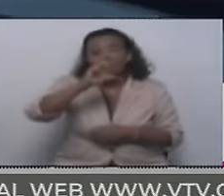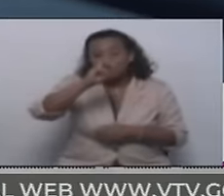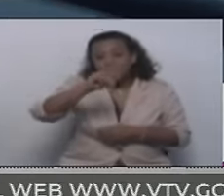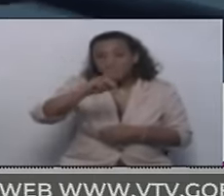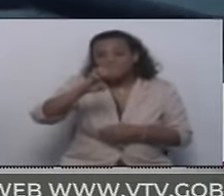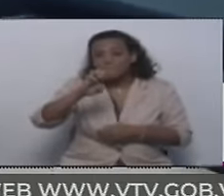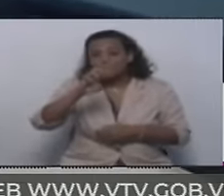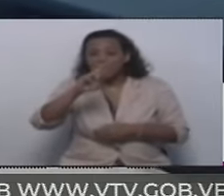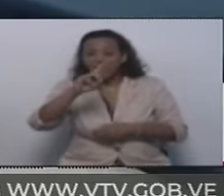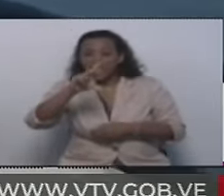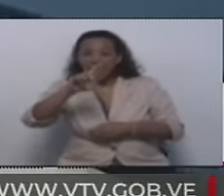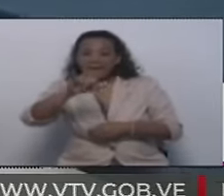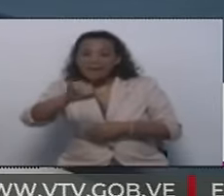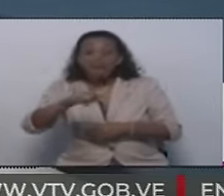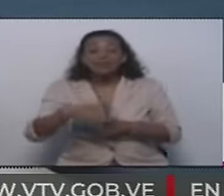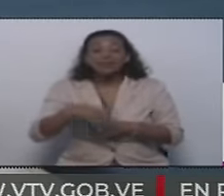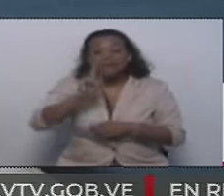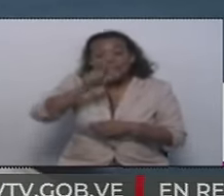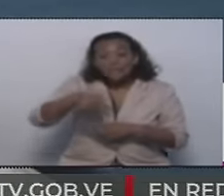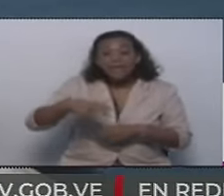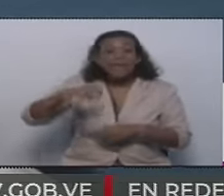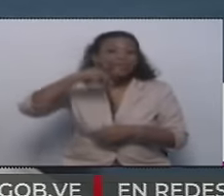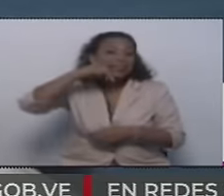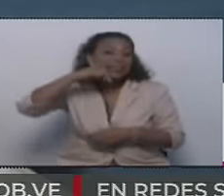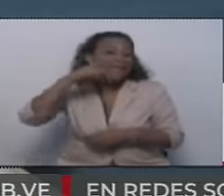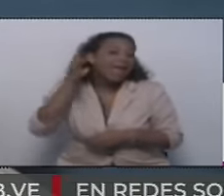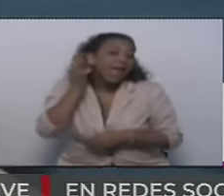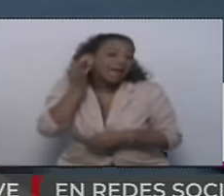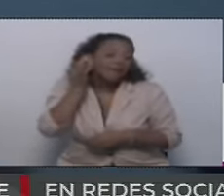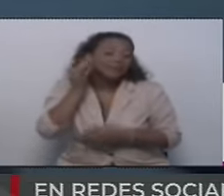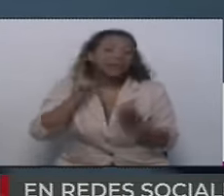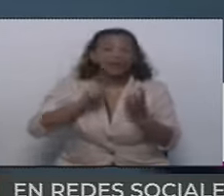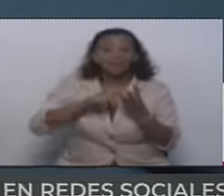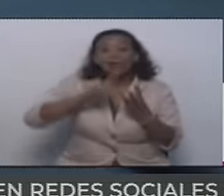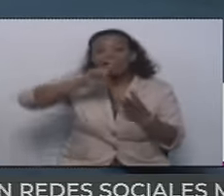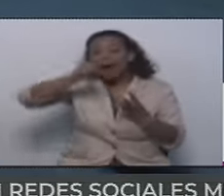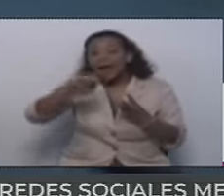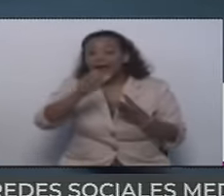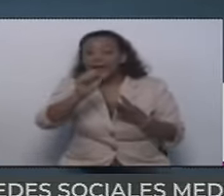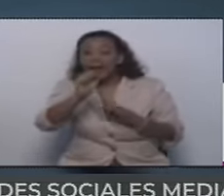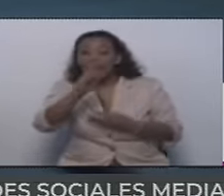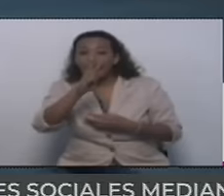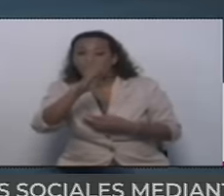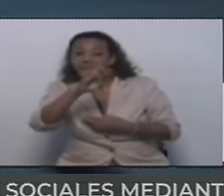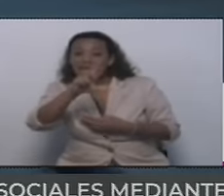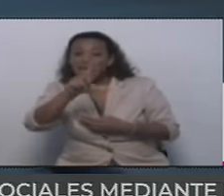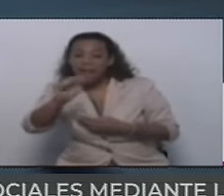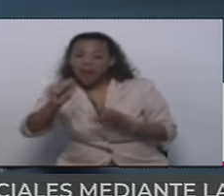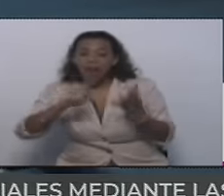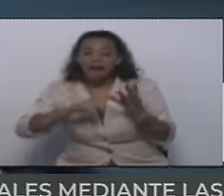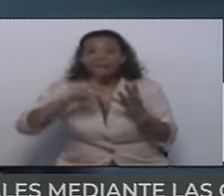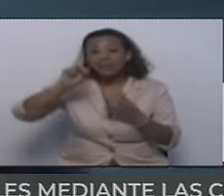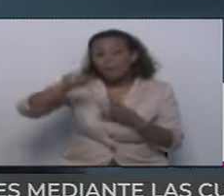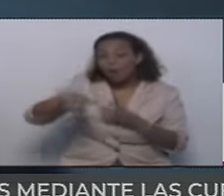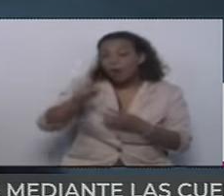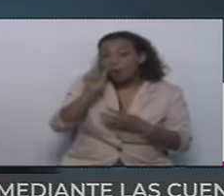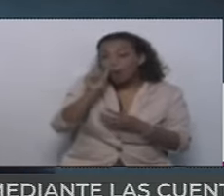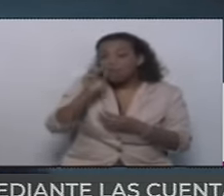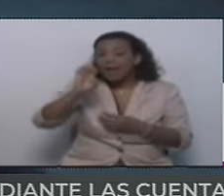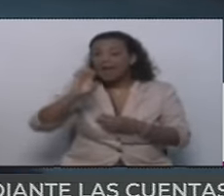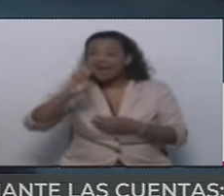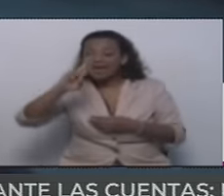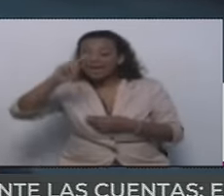Vanegas, su nieta Gabriela, Gabriela Zavala, y Ernesto,